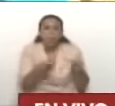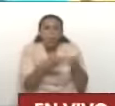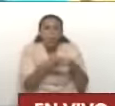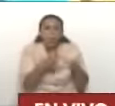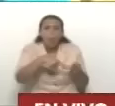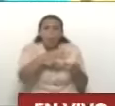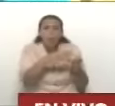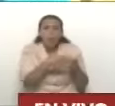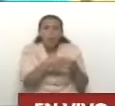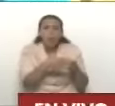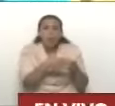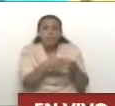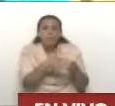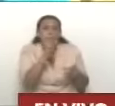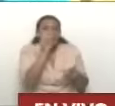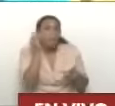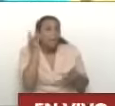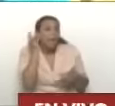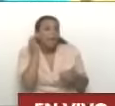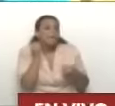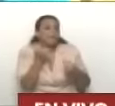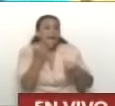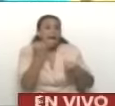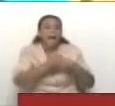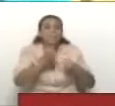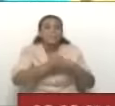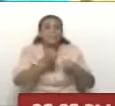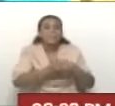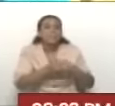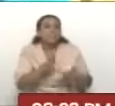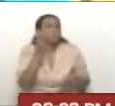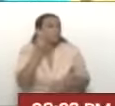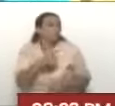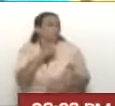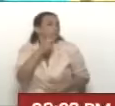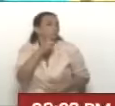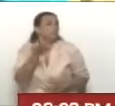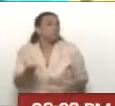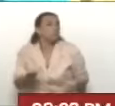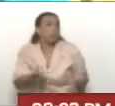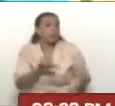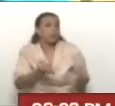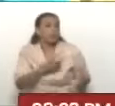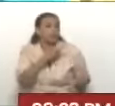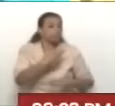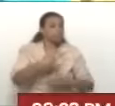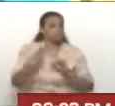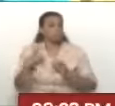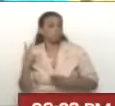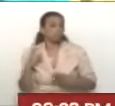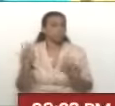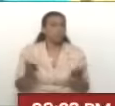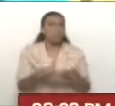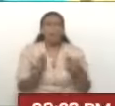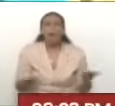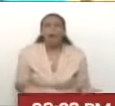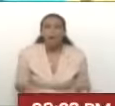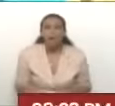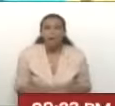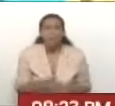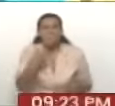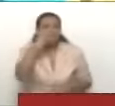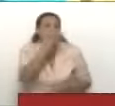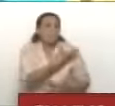De los últimos años, ¿cómo se llamaba el último títere que pusieron los apellidos y que decían y que